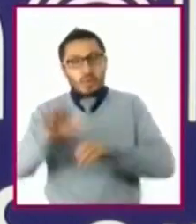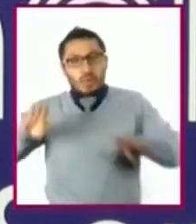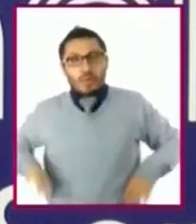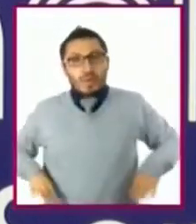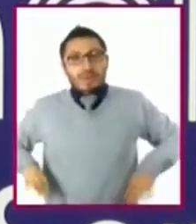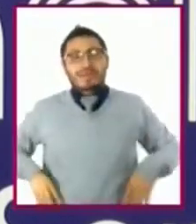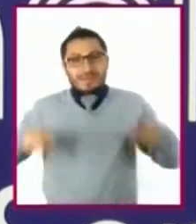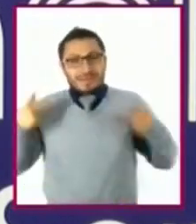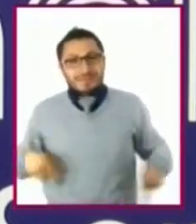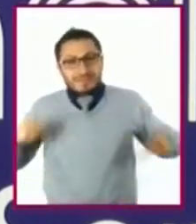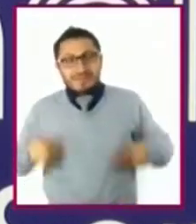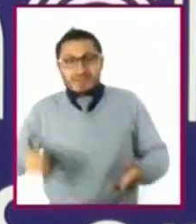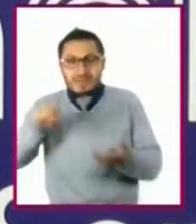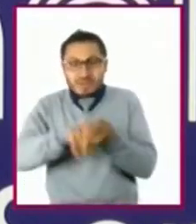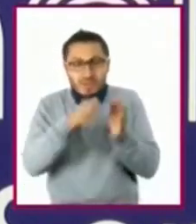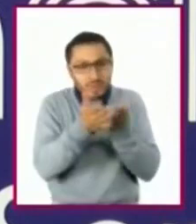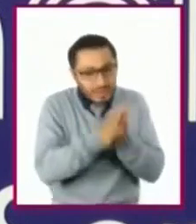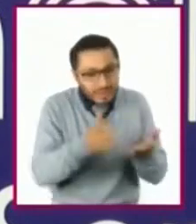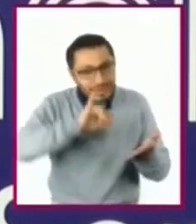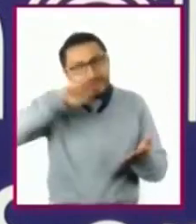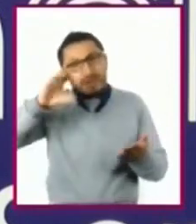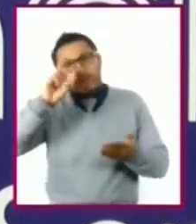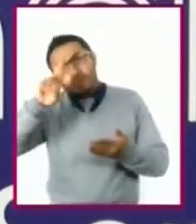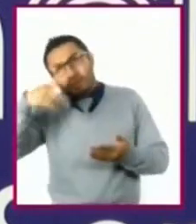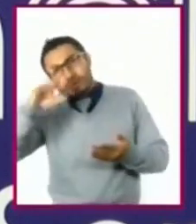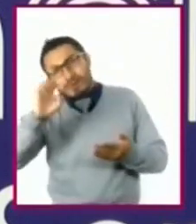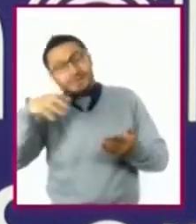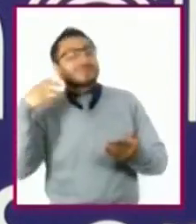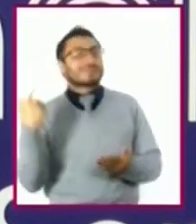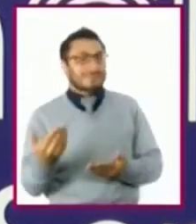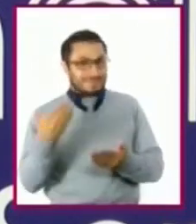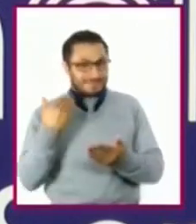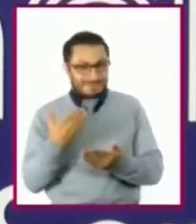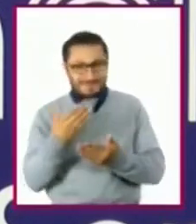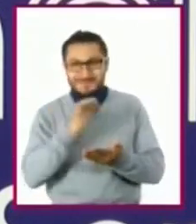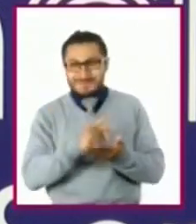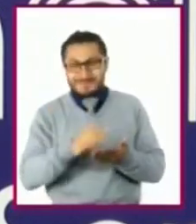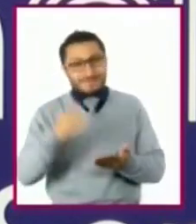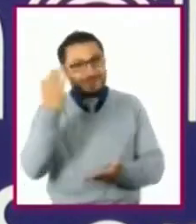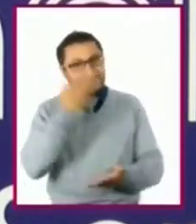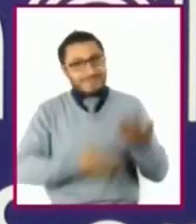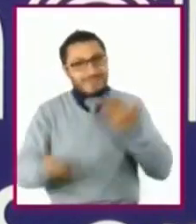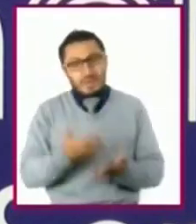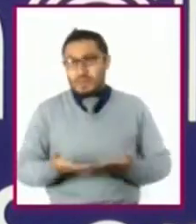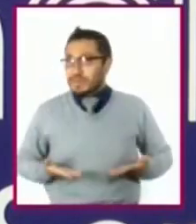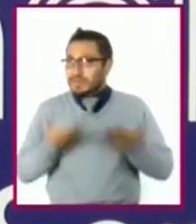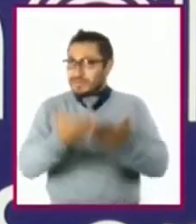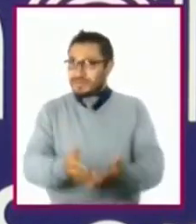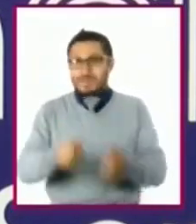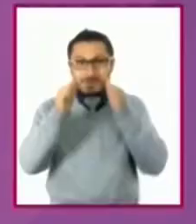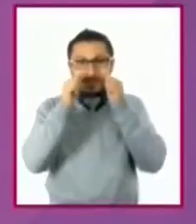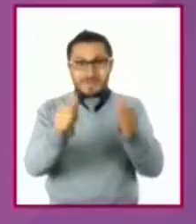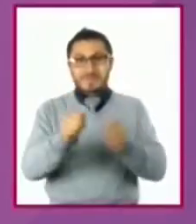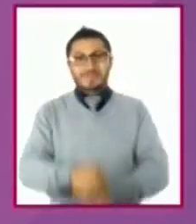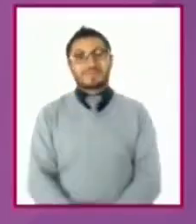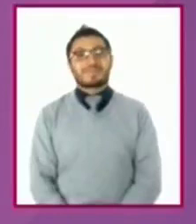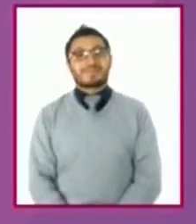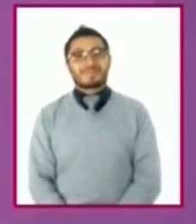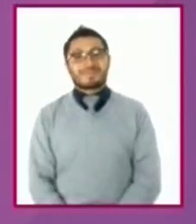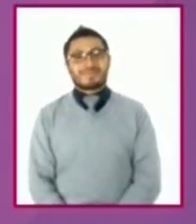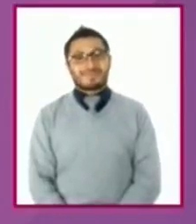los personajes de la obra de Jorge Ibargüengoitia, que les queremos compartir. Escuchemos.